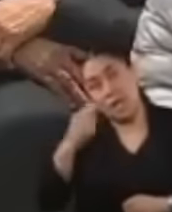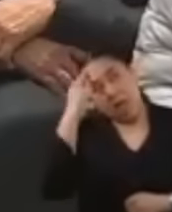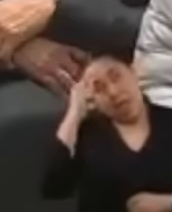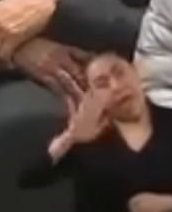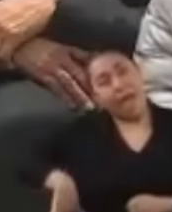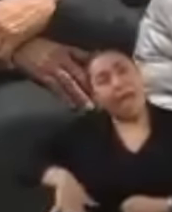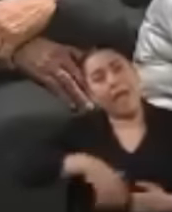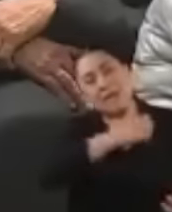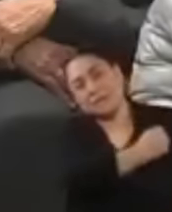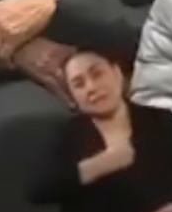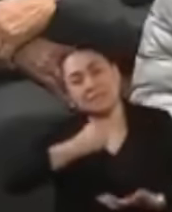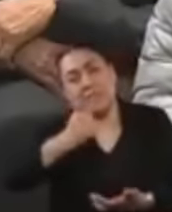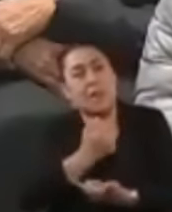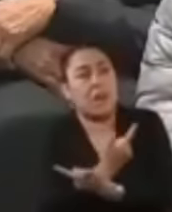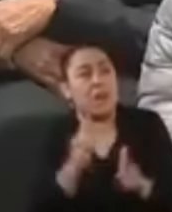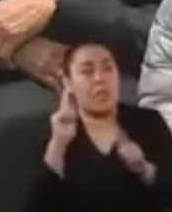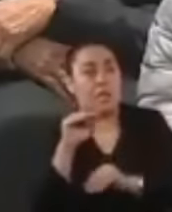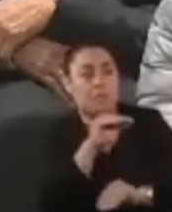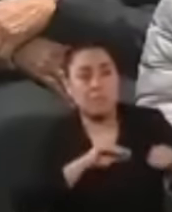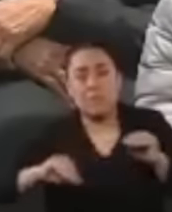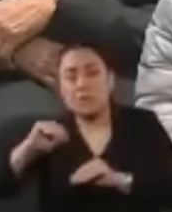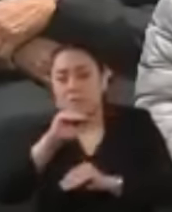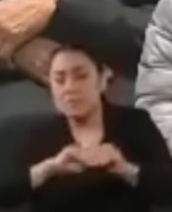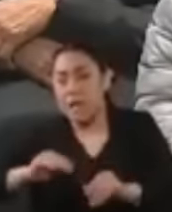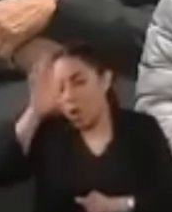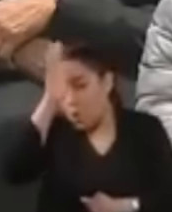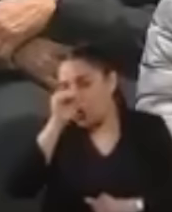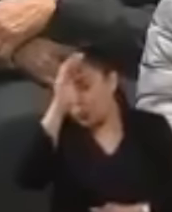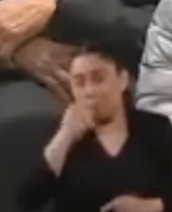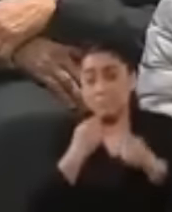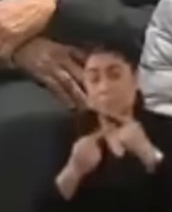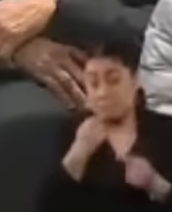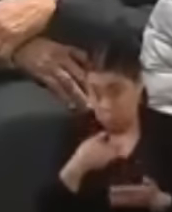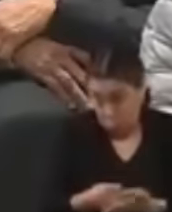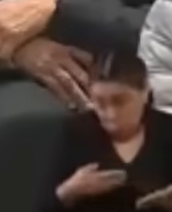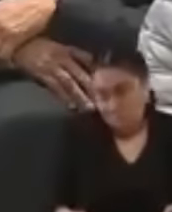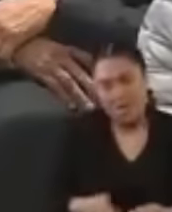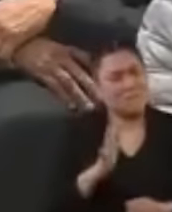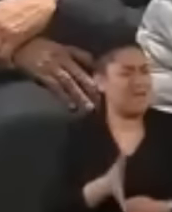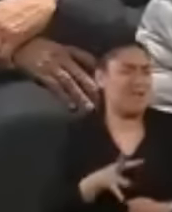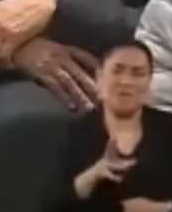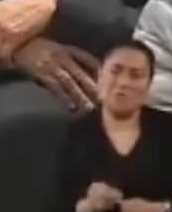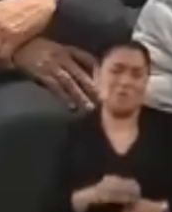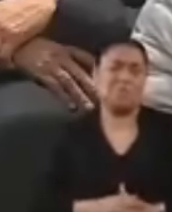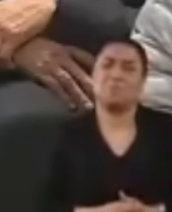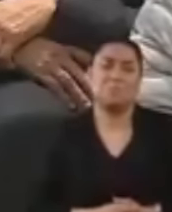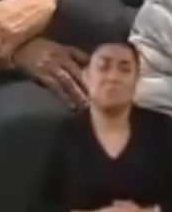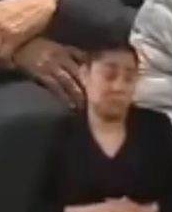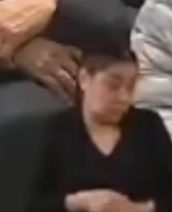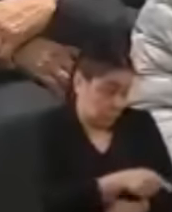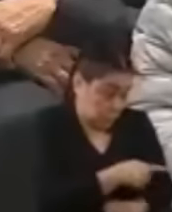que pueden manipular con los acuerdos cupulares que hoy ya no se dan.